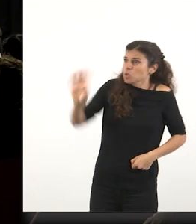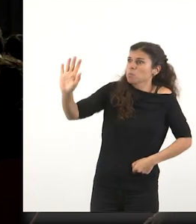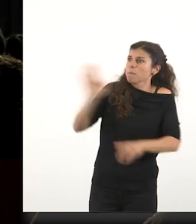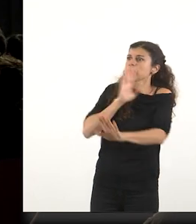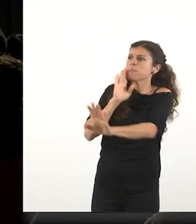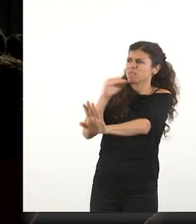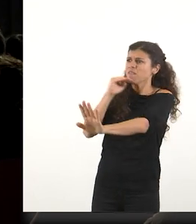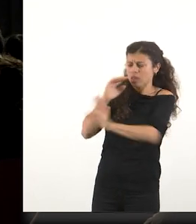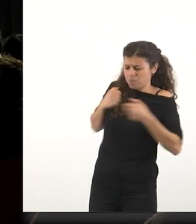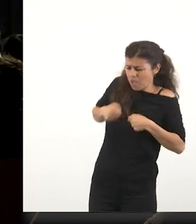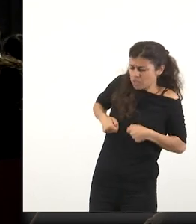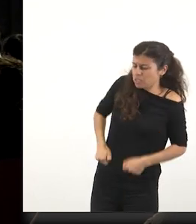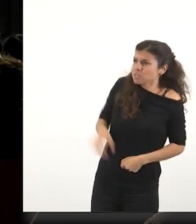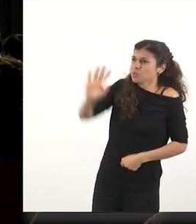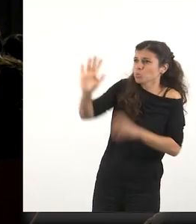no me pongas así la camiseta, mamá.